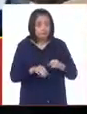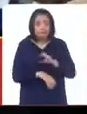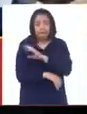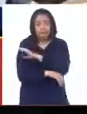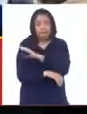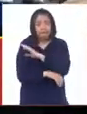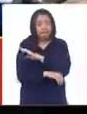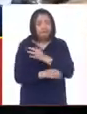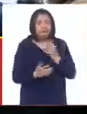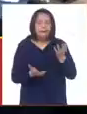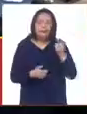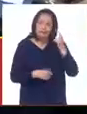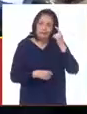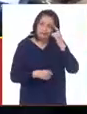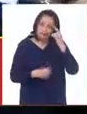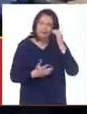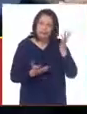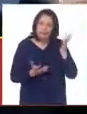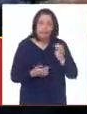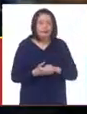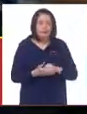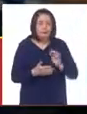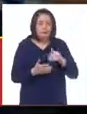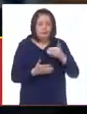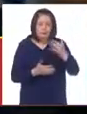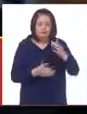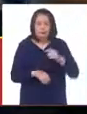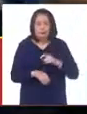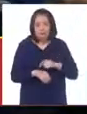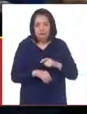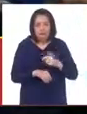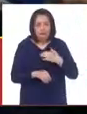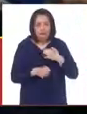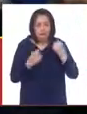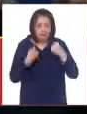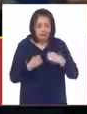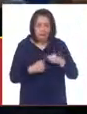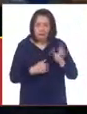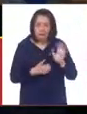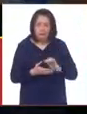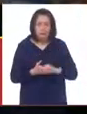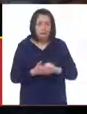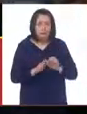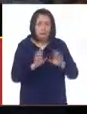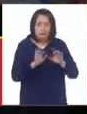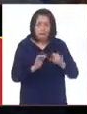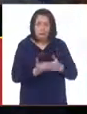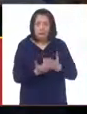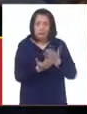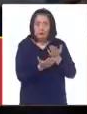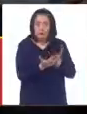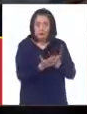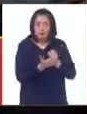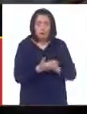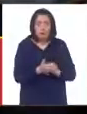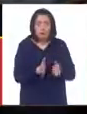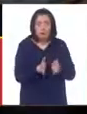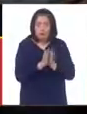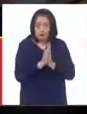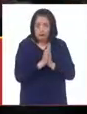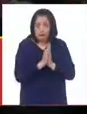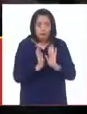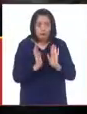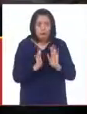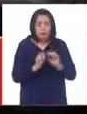fiscal objetivo. En las próximas horas, mi abogada va a presentar esta solicitud